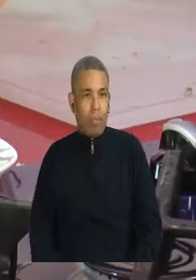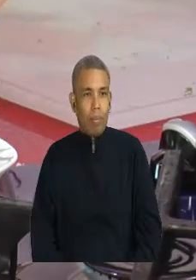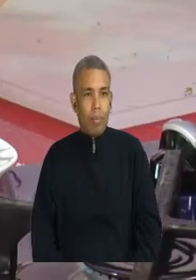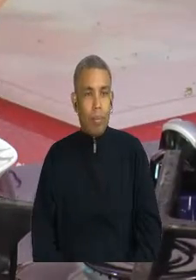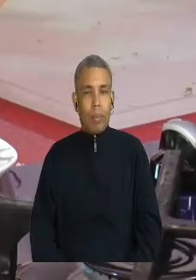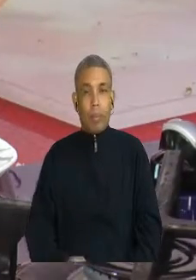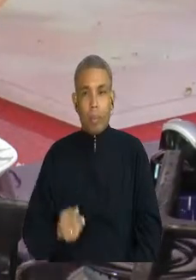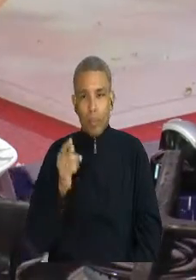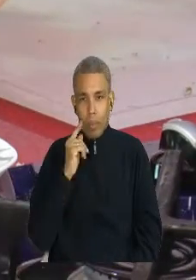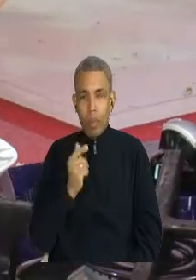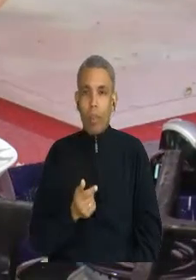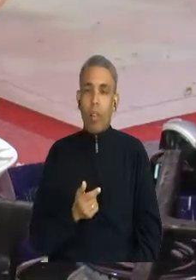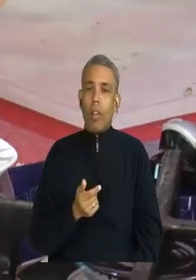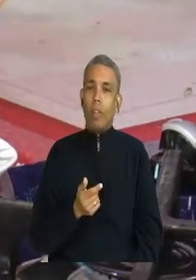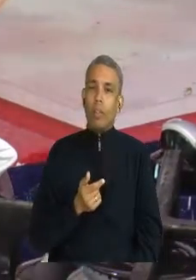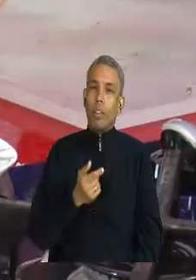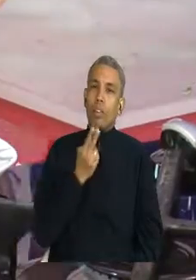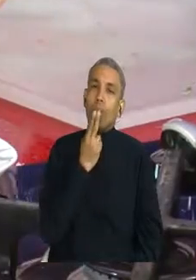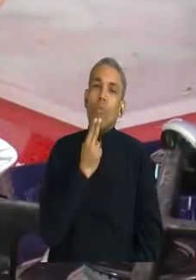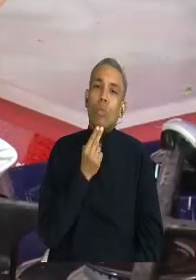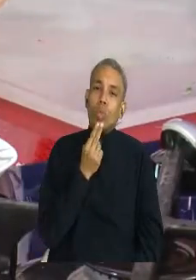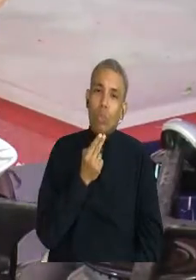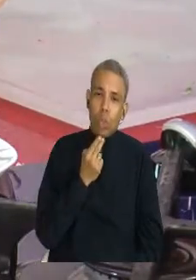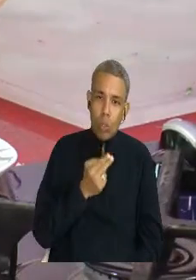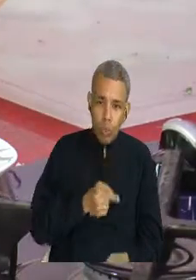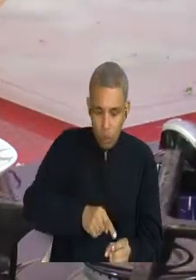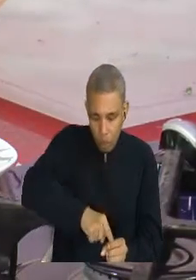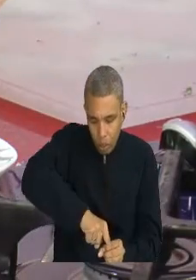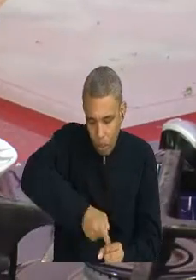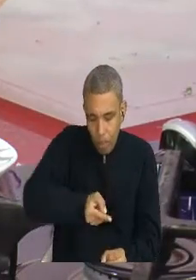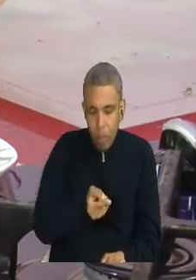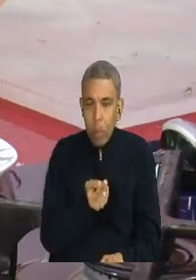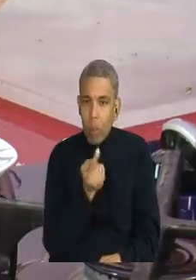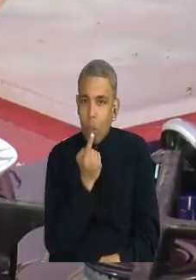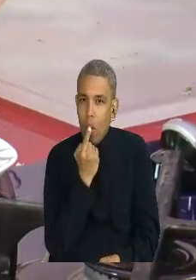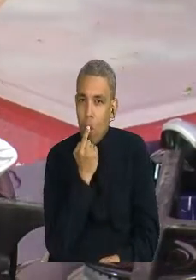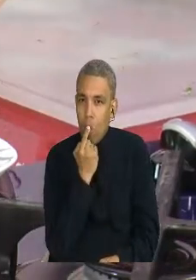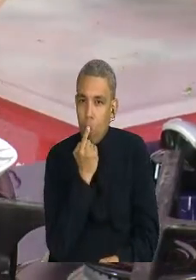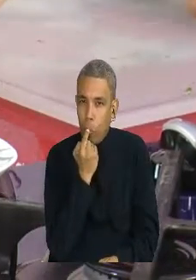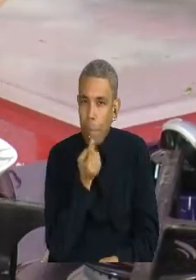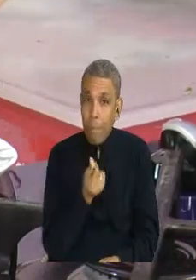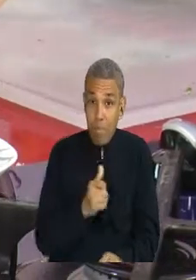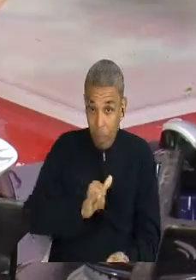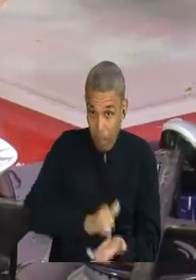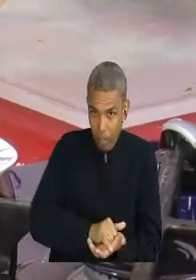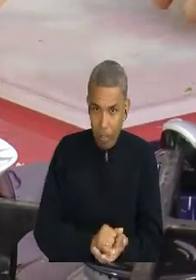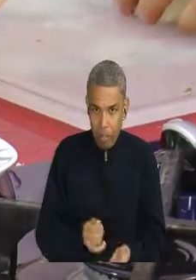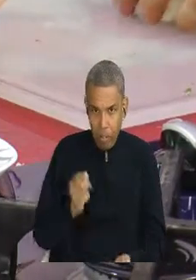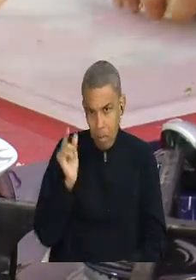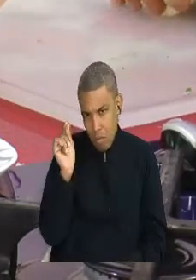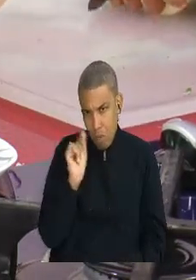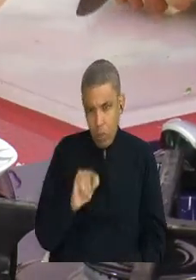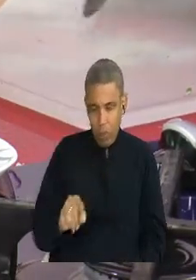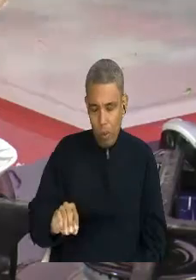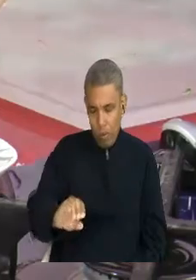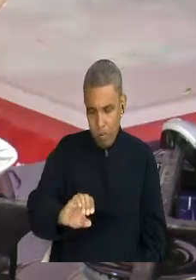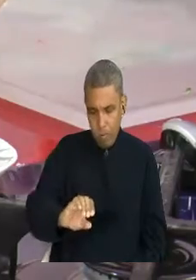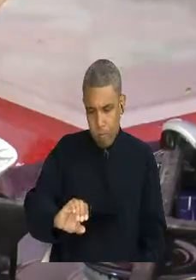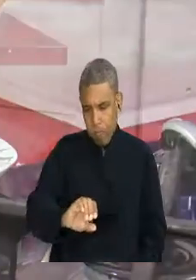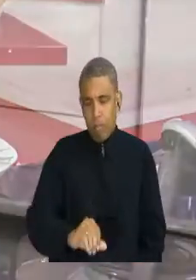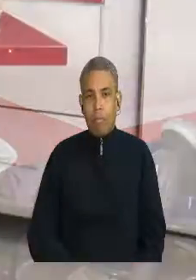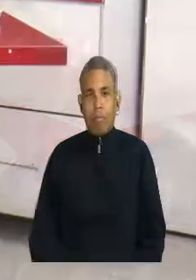¿Sí? Un toque de miel. Ok, me regalas el otro. Roche, porfa. Queso. Y este también. Ese que ya está pena.